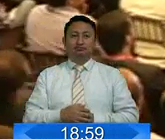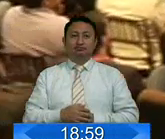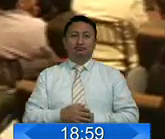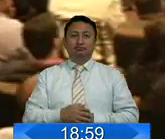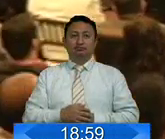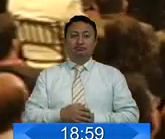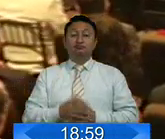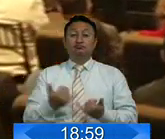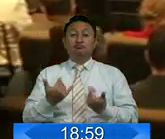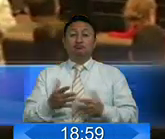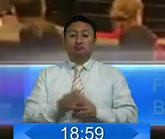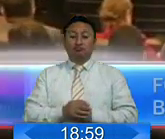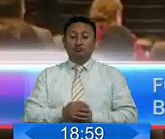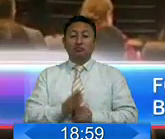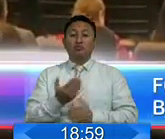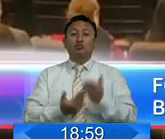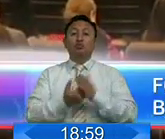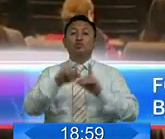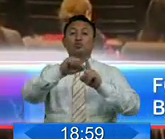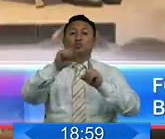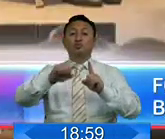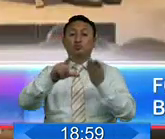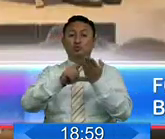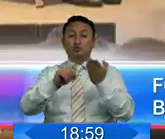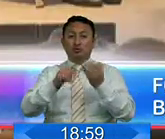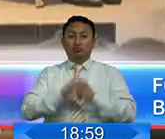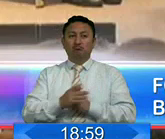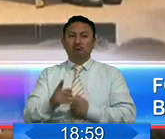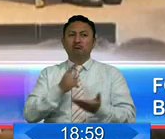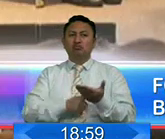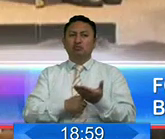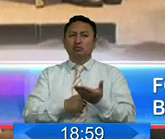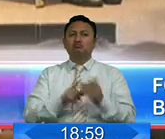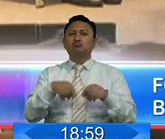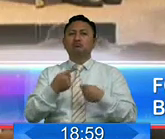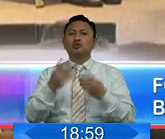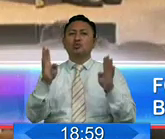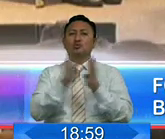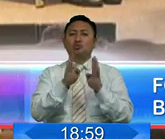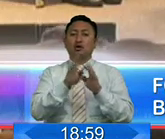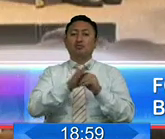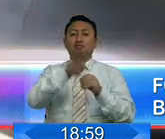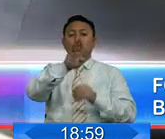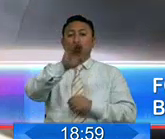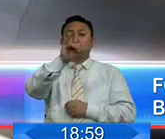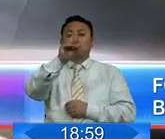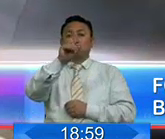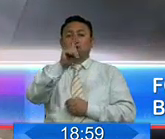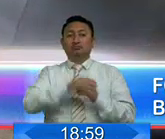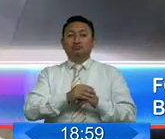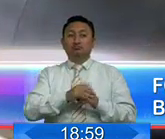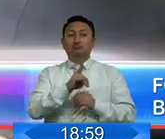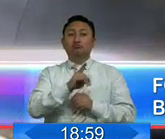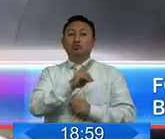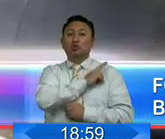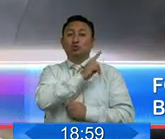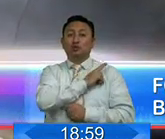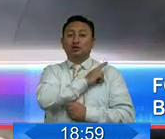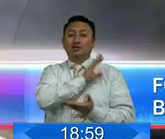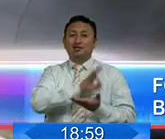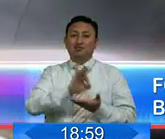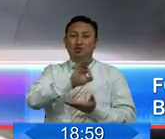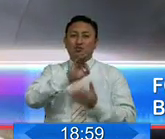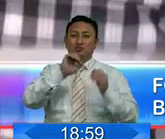La consolidación del sistema financiero fue analizada en uno de los foros del BID. En la Universidad de Especialidades Espíritu